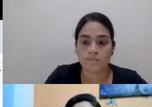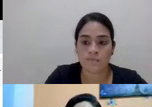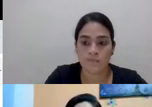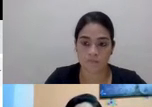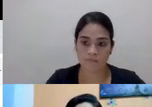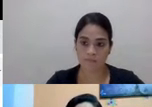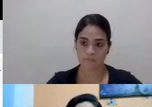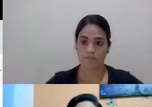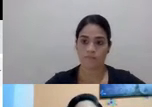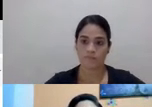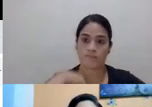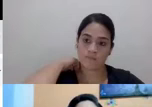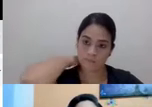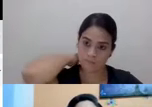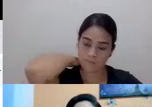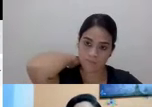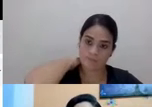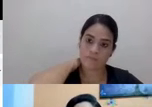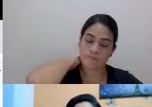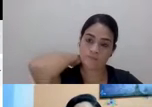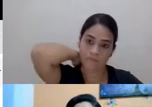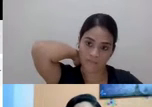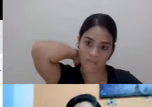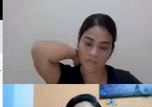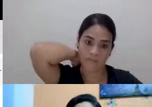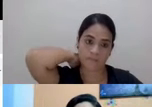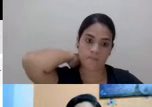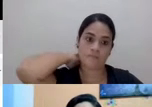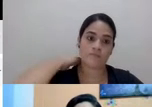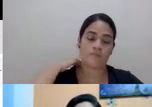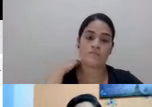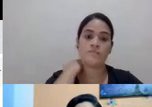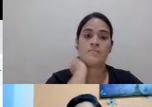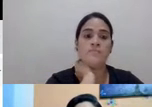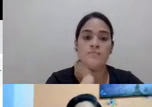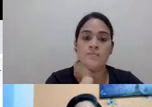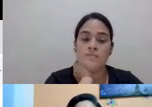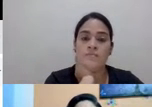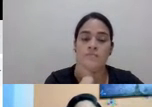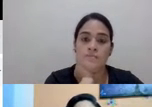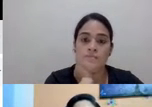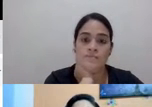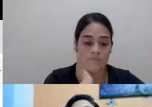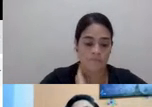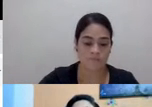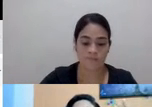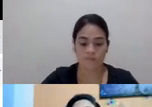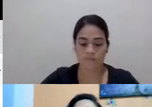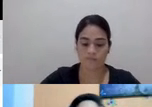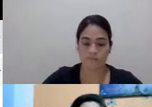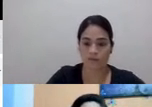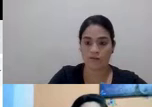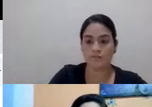jueves pasado, ¿sí? Cómo llegamos a esto. Entonces, ahora ustedes en una primera instancia van ya a